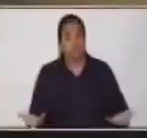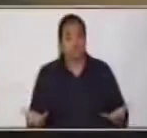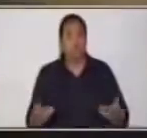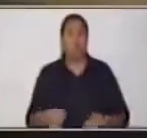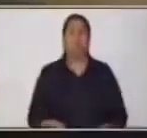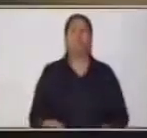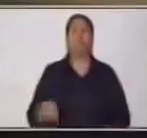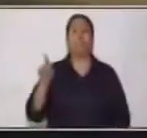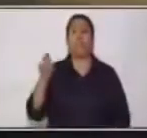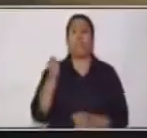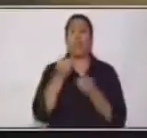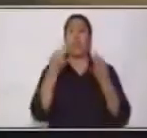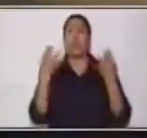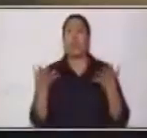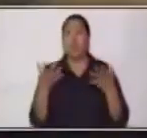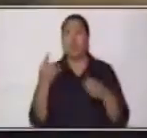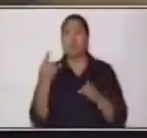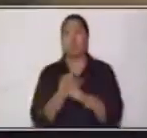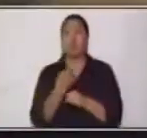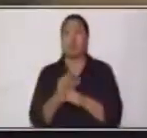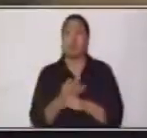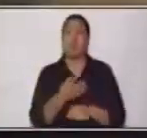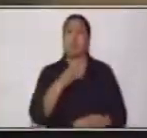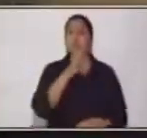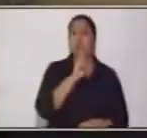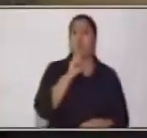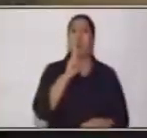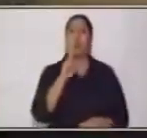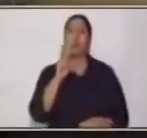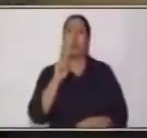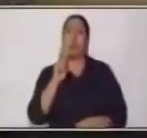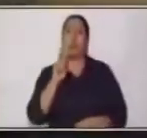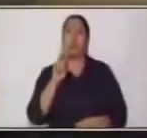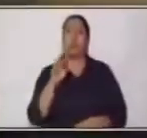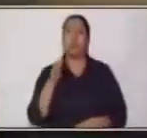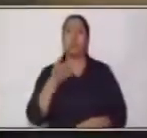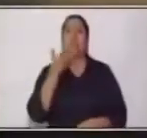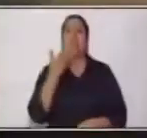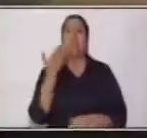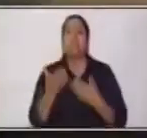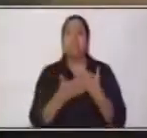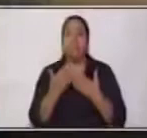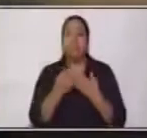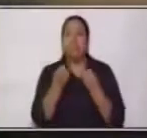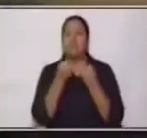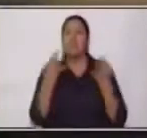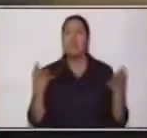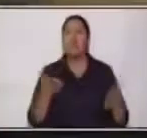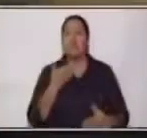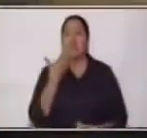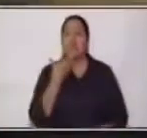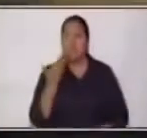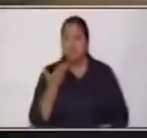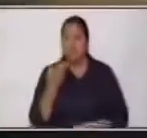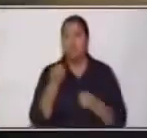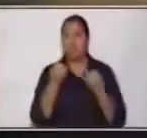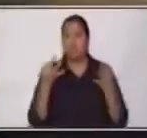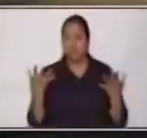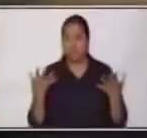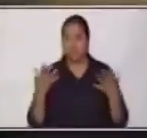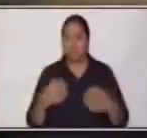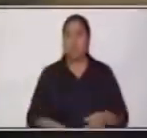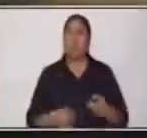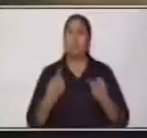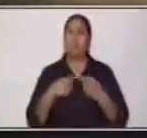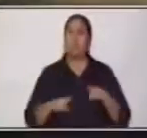valores que se utilizan es 0, 1, 2, números fáciles para operar. Pero yo